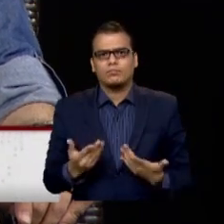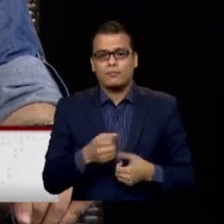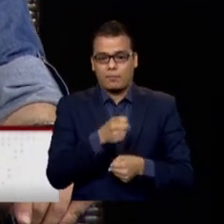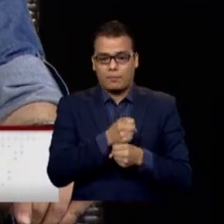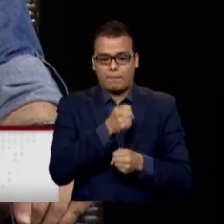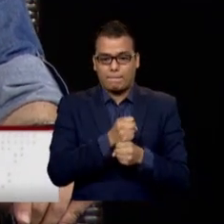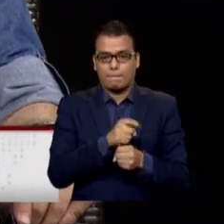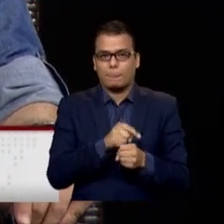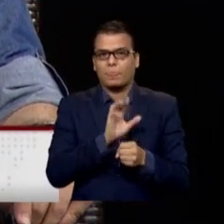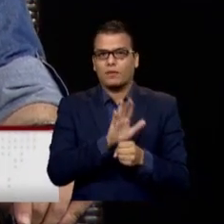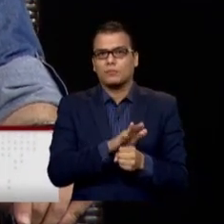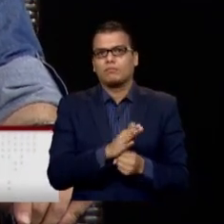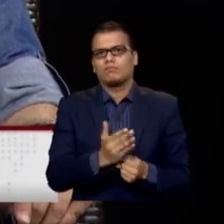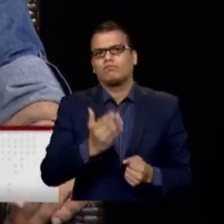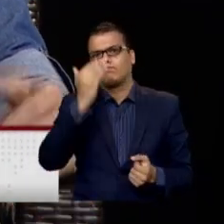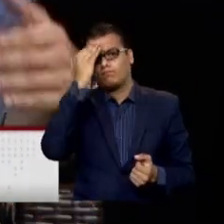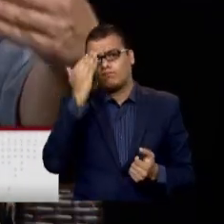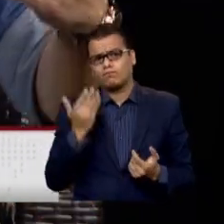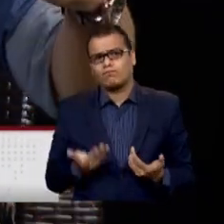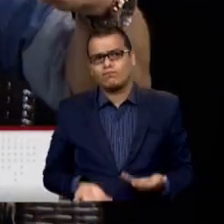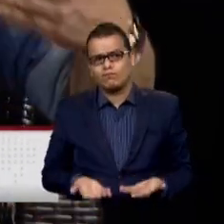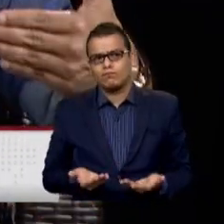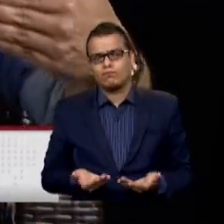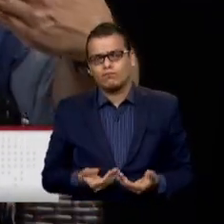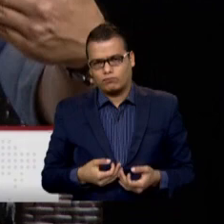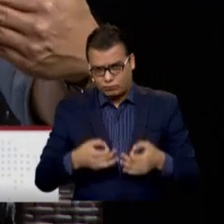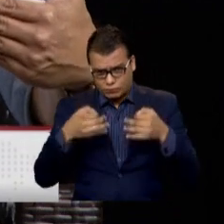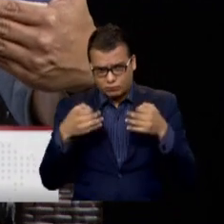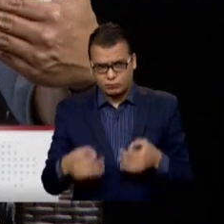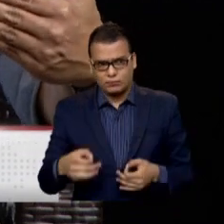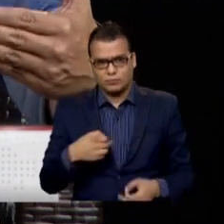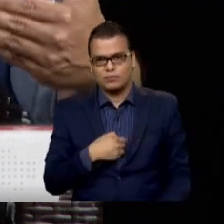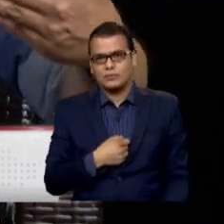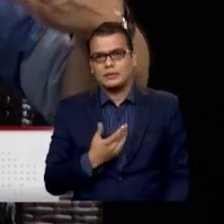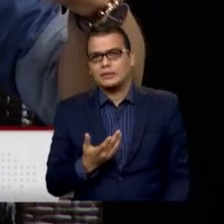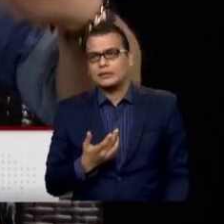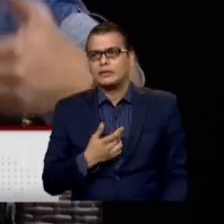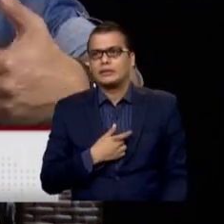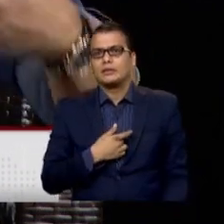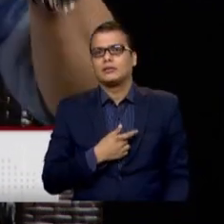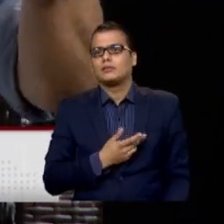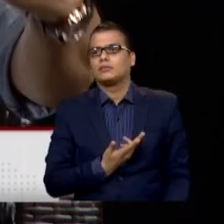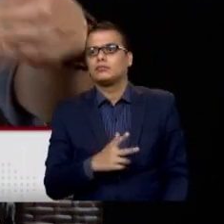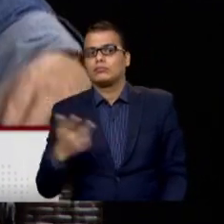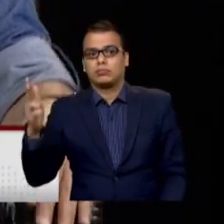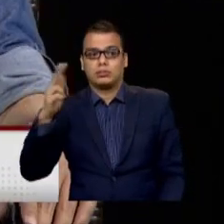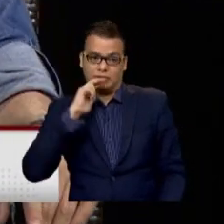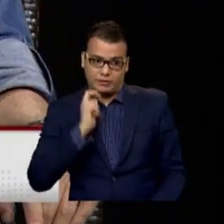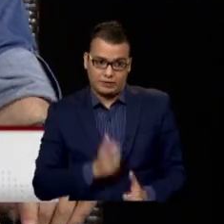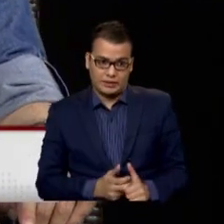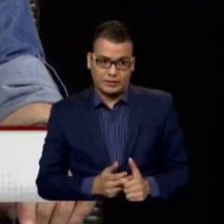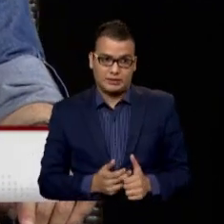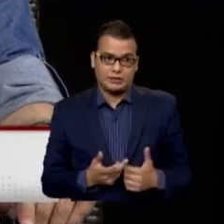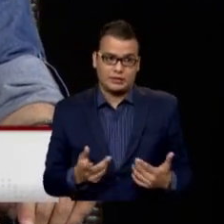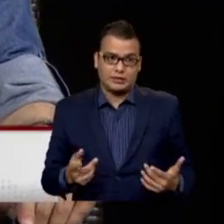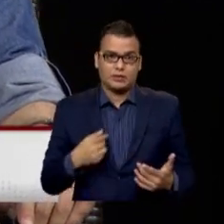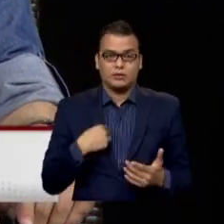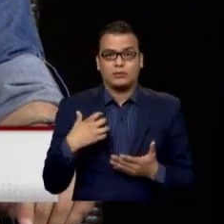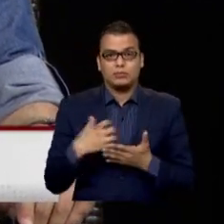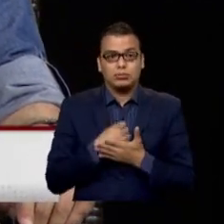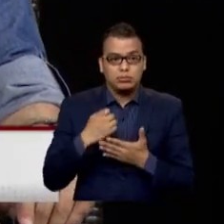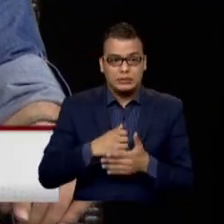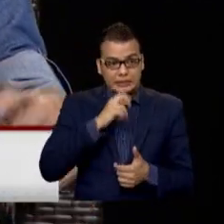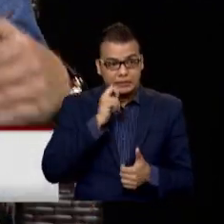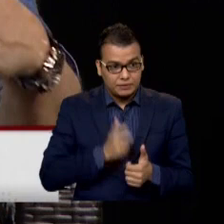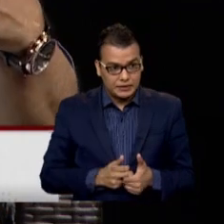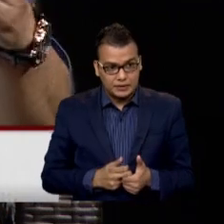trabajo. Somos conscientes que la dificultad de movilidad trae dificultades para la generación de riqueza y de